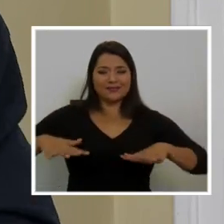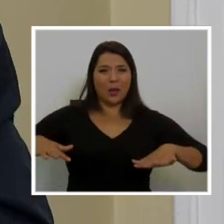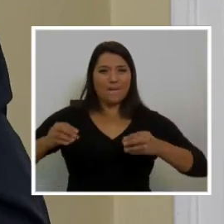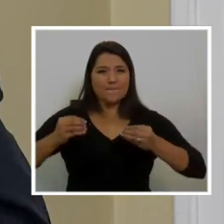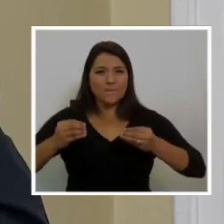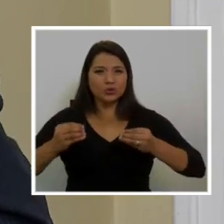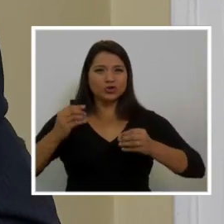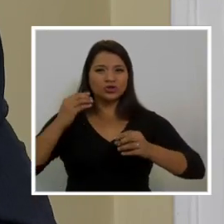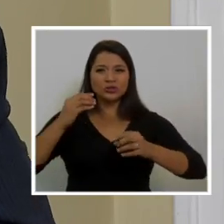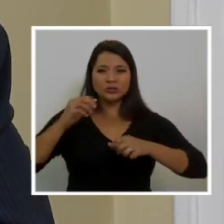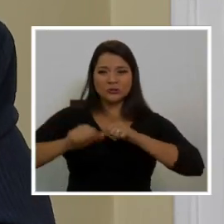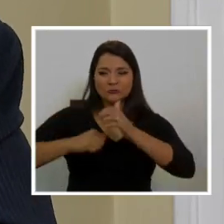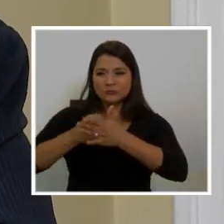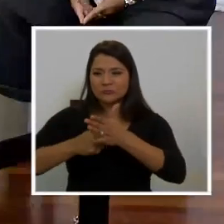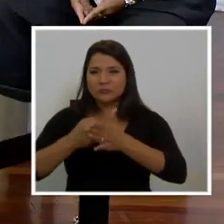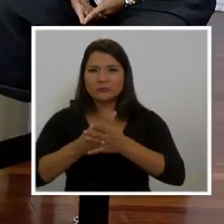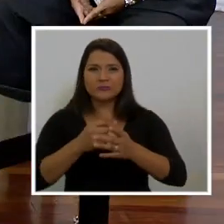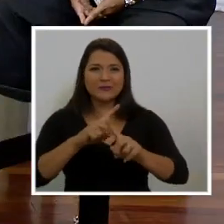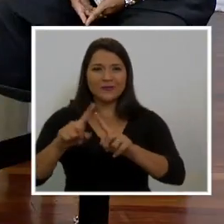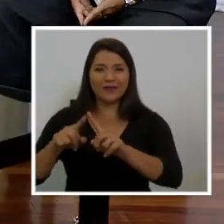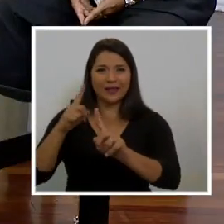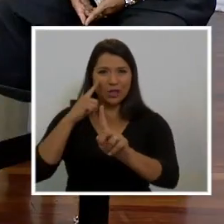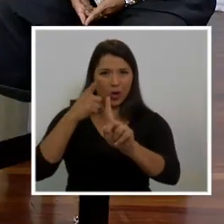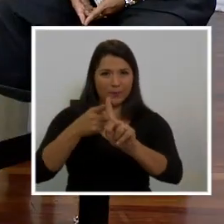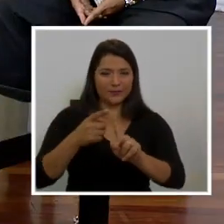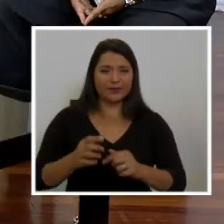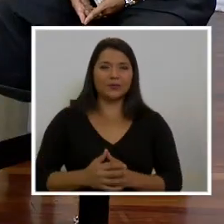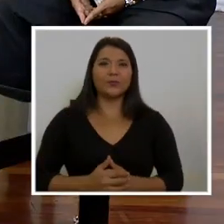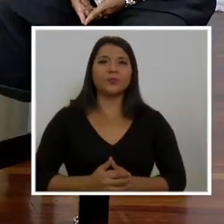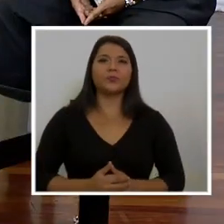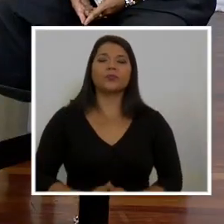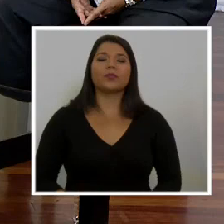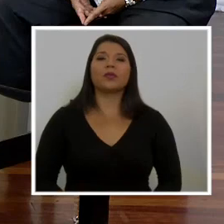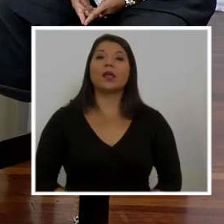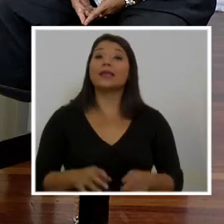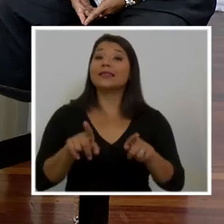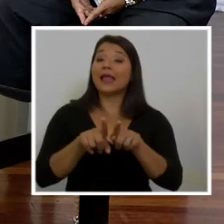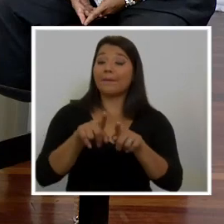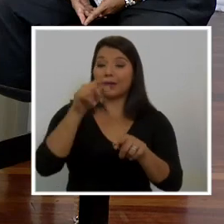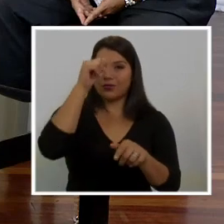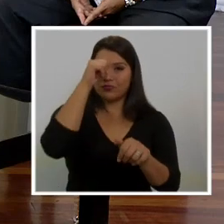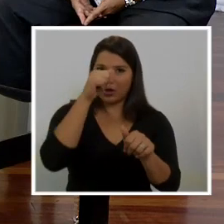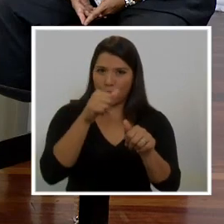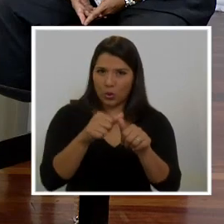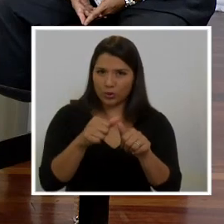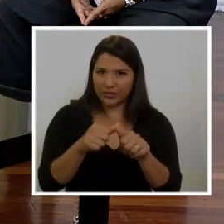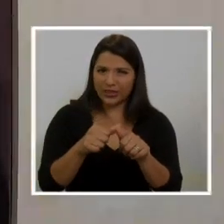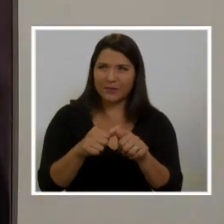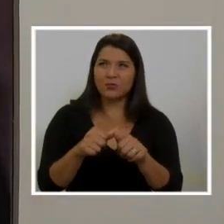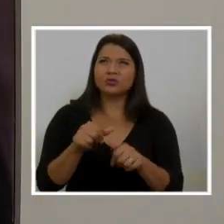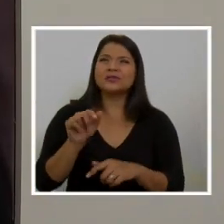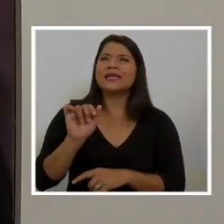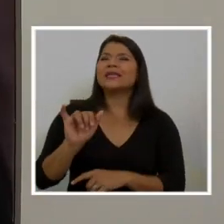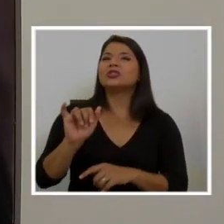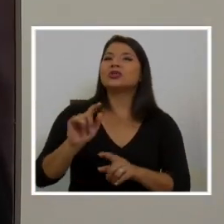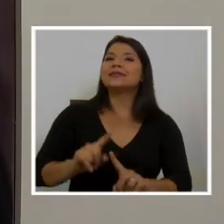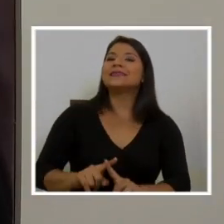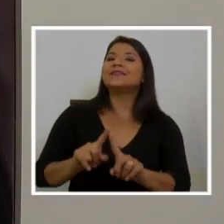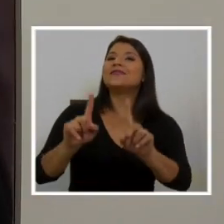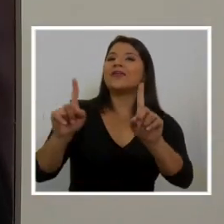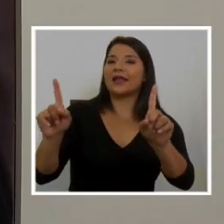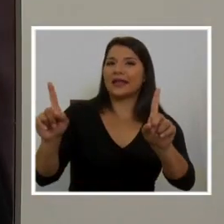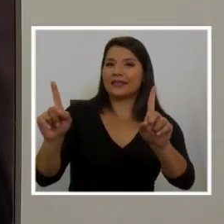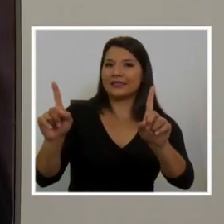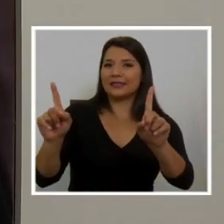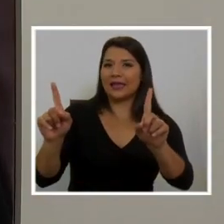diferentes. Argentina, Artán. Que esto va más allá de ideologías. Lo que hablábamos